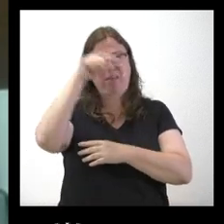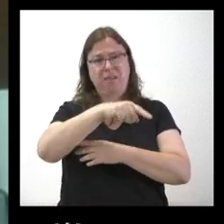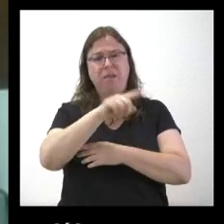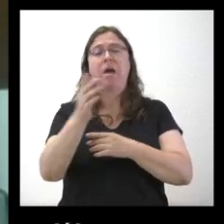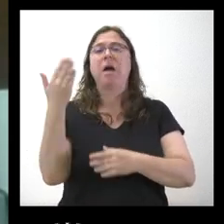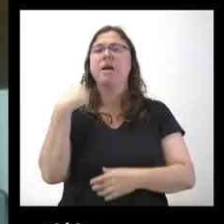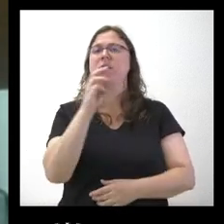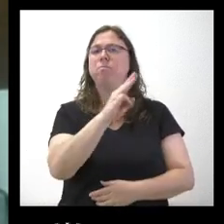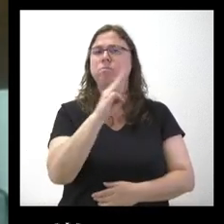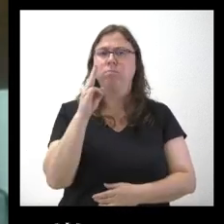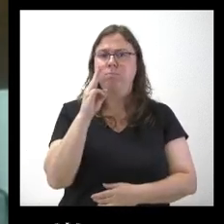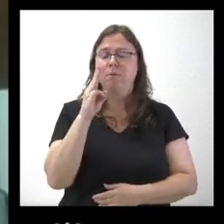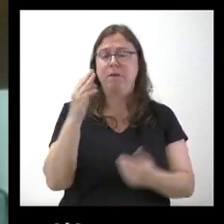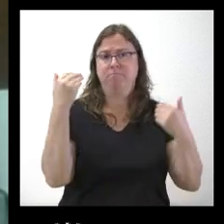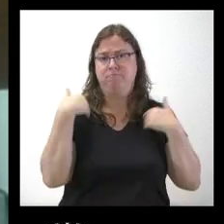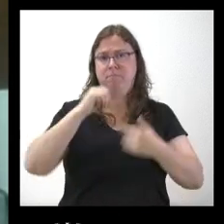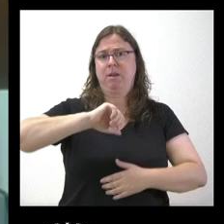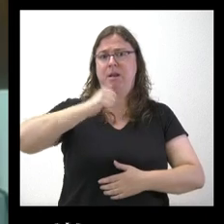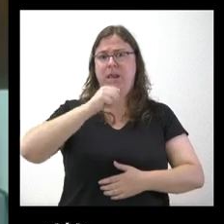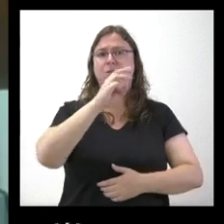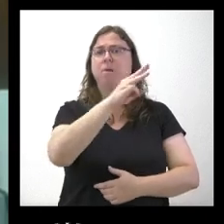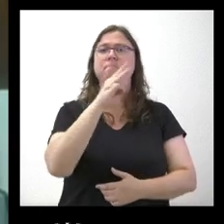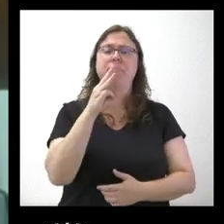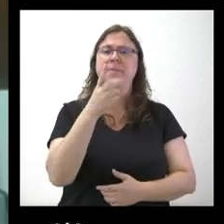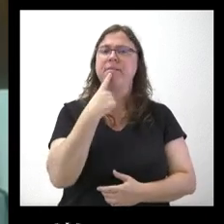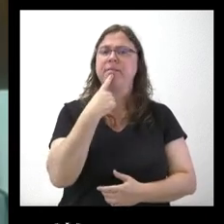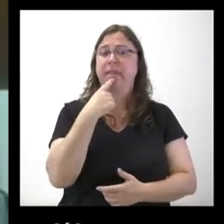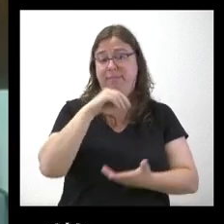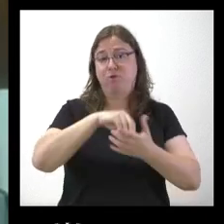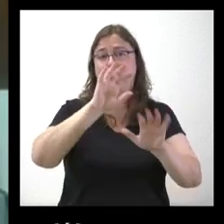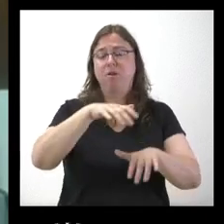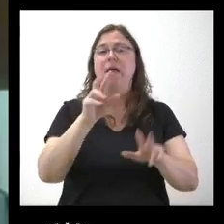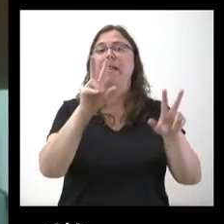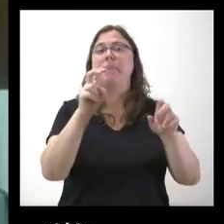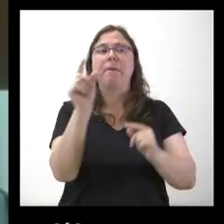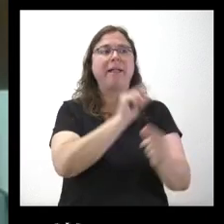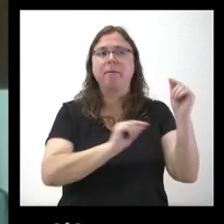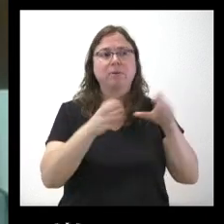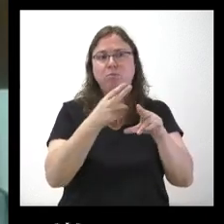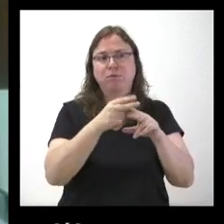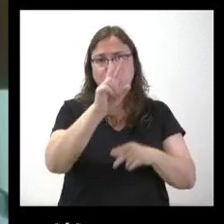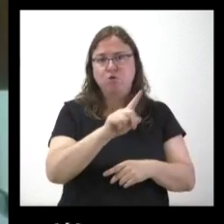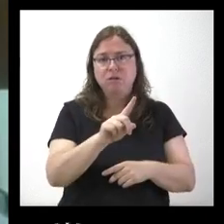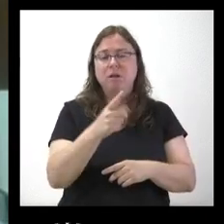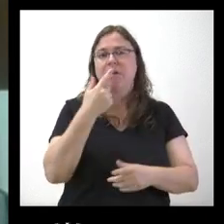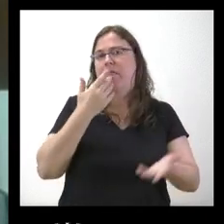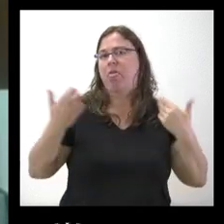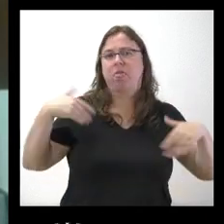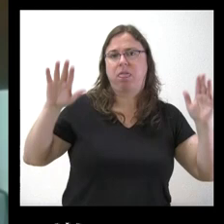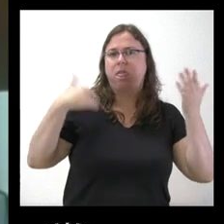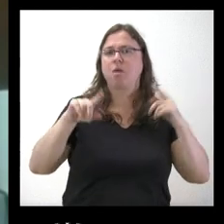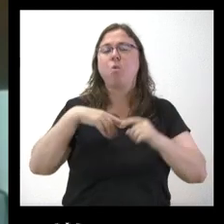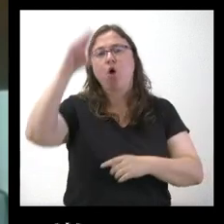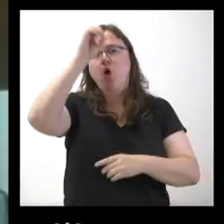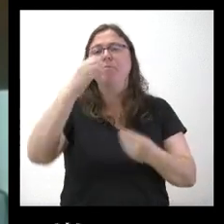PP cargos nacionales del PP en León decían que esta cuestión no estaba en el debate del partido sin embargo eludan valorar la postura que